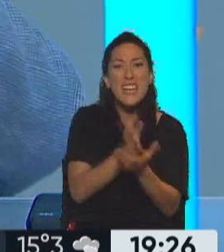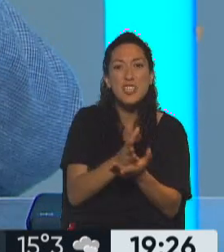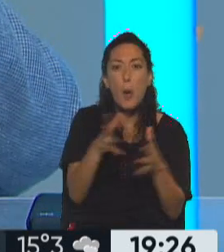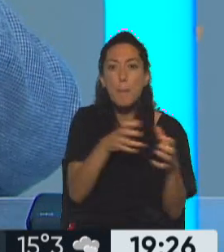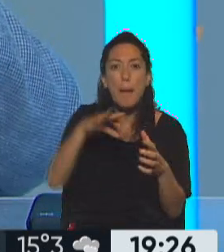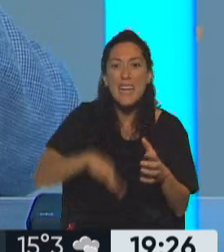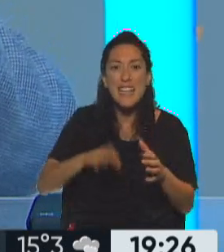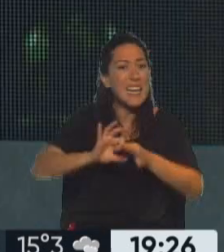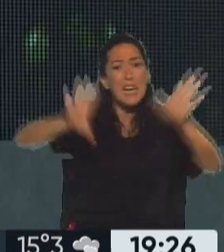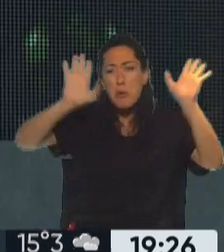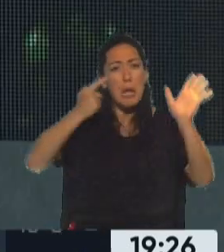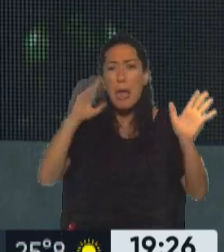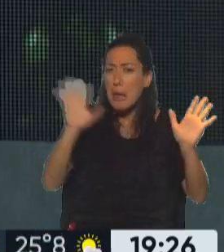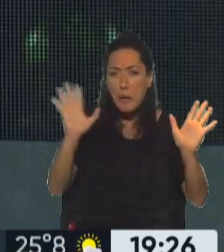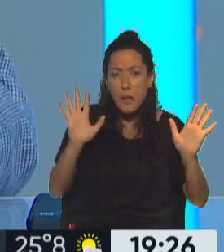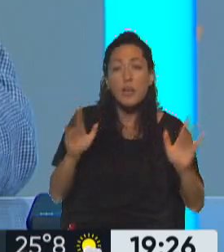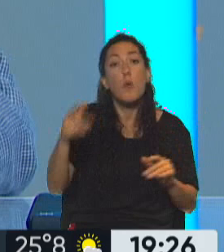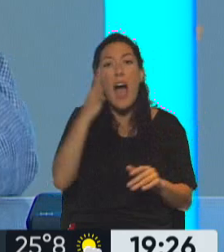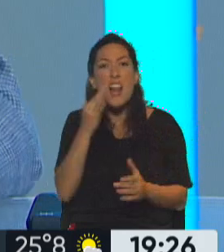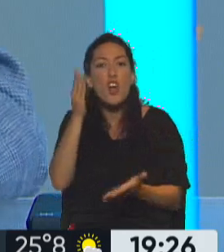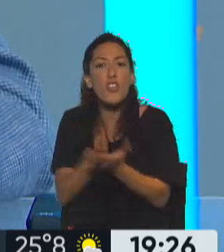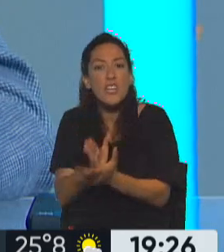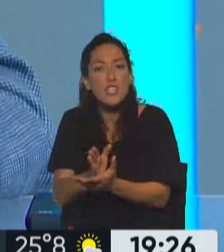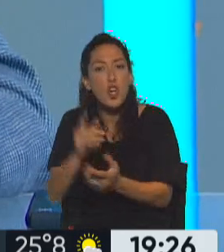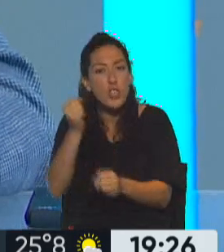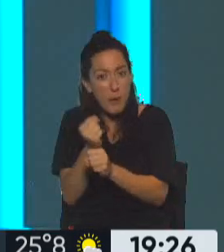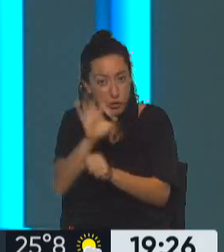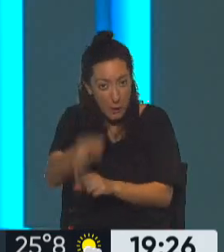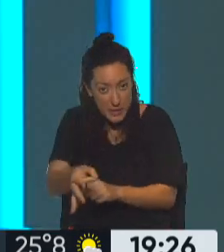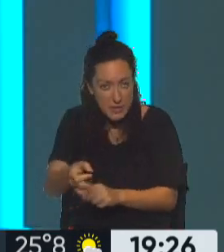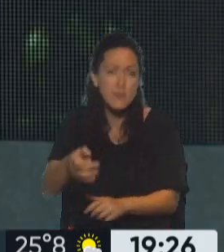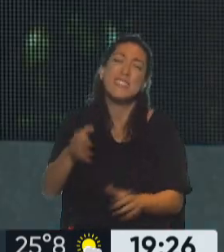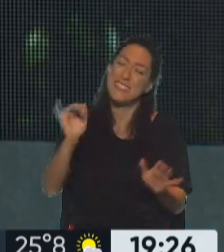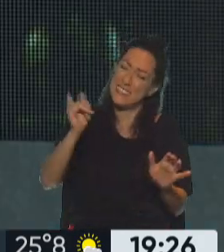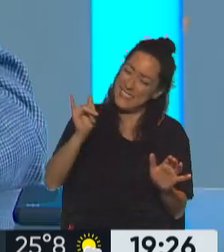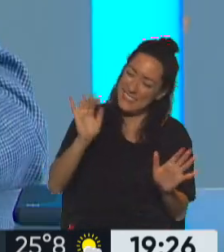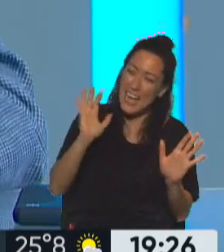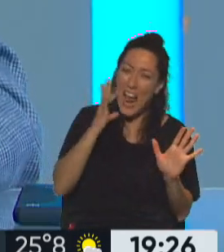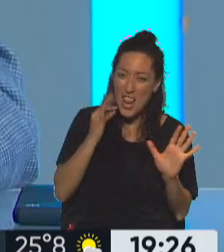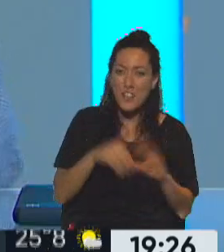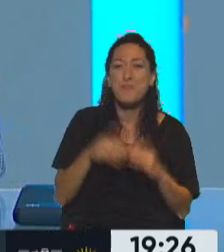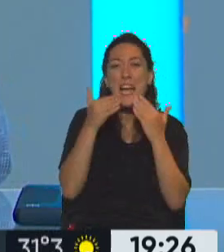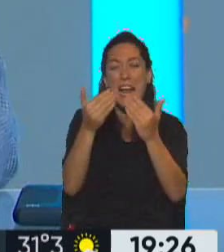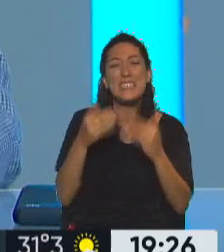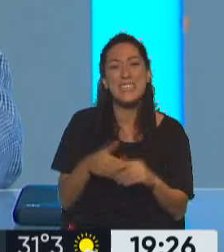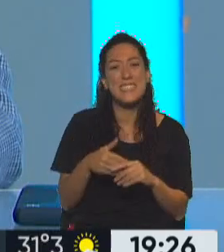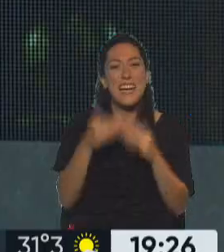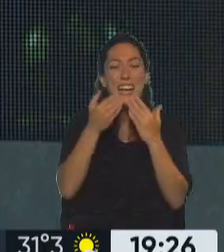absolutamente libres algo de derecho laboral algo maneja gracias a ustedes os